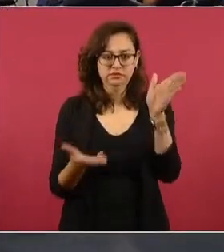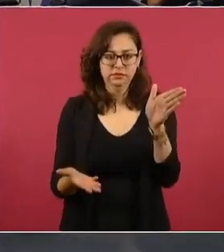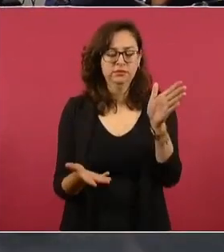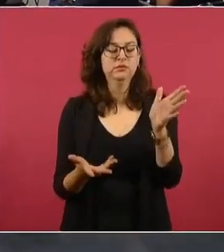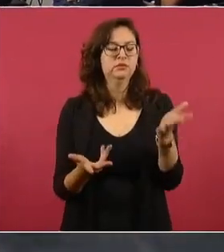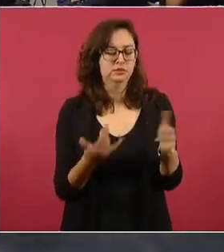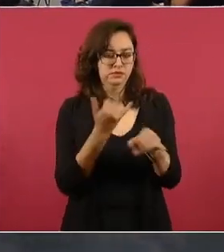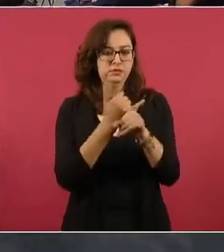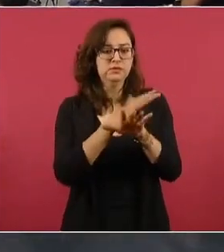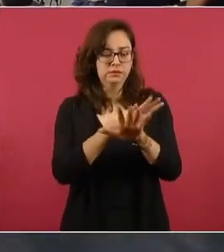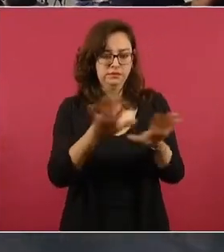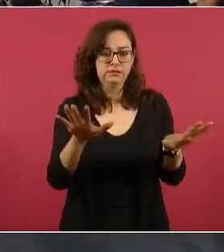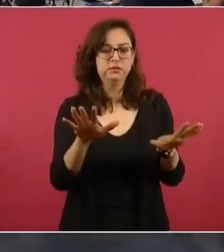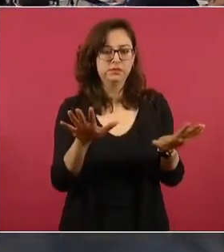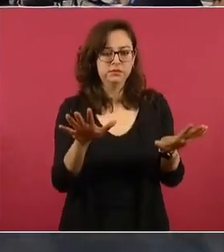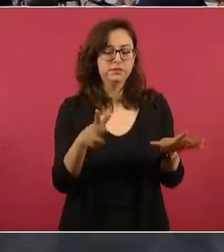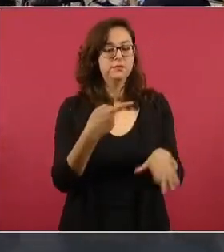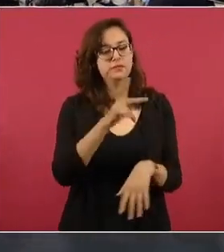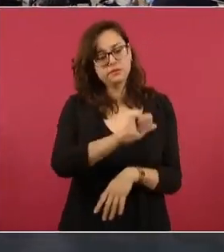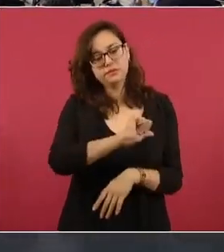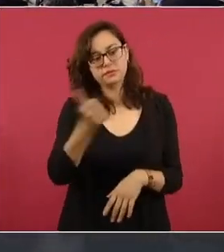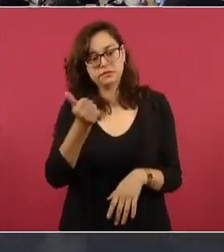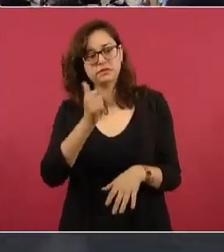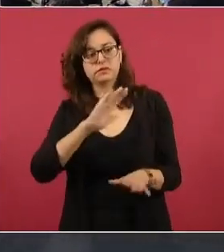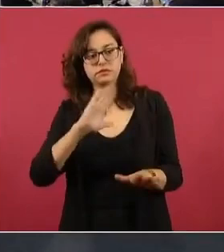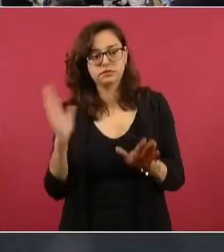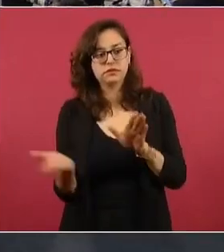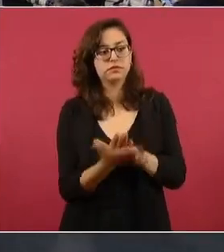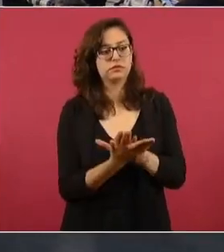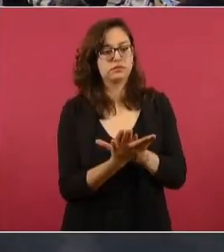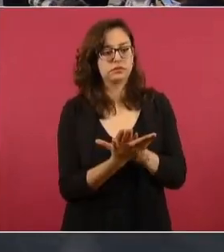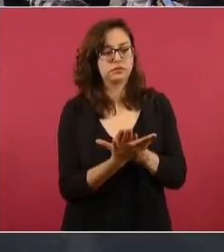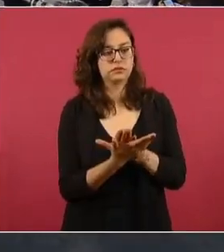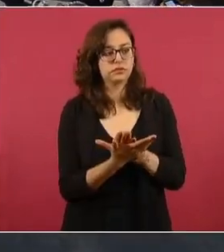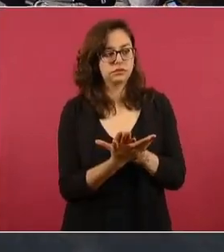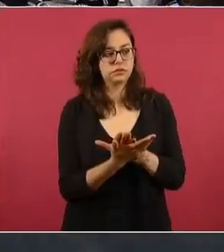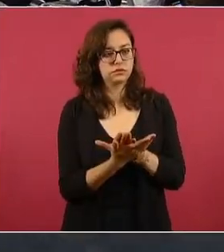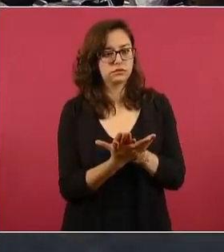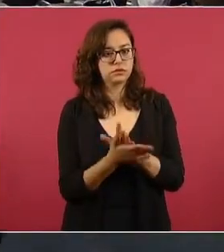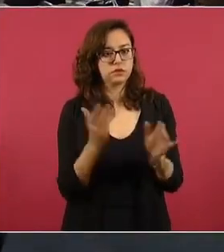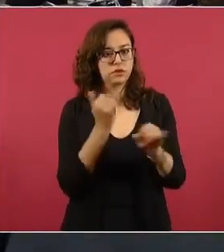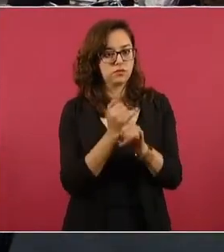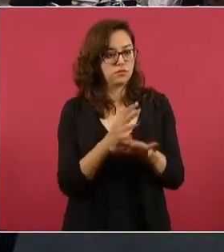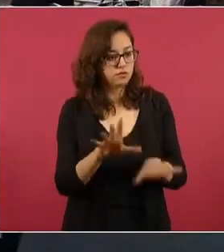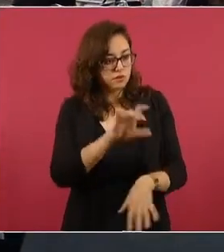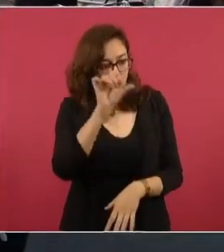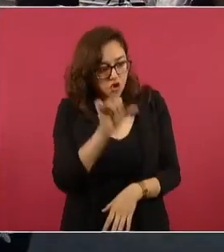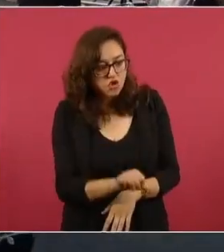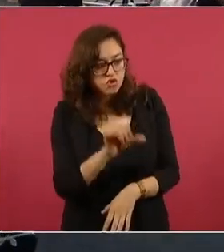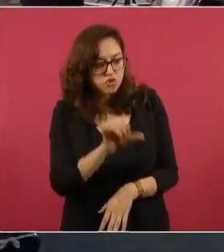pero me lo dio como un oficio, como un informe de hoy.